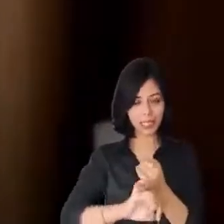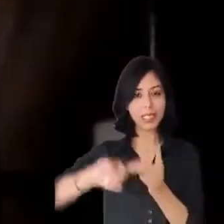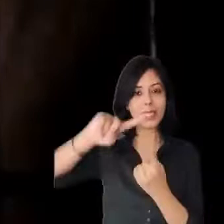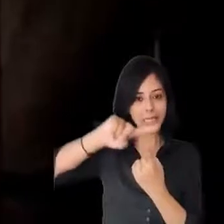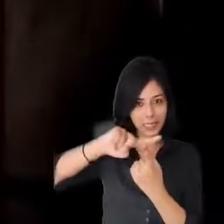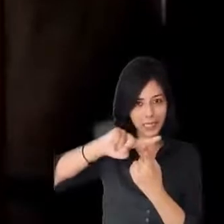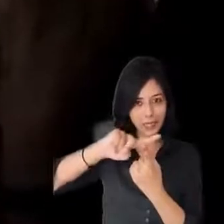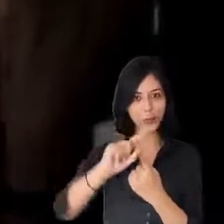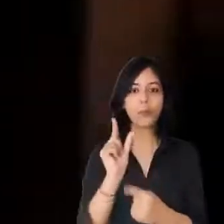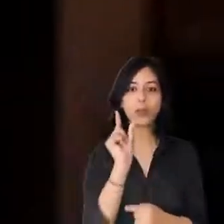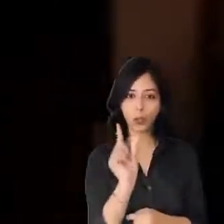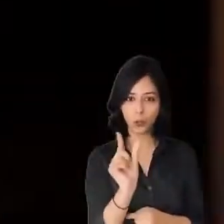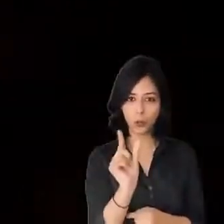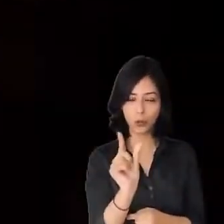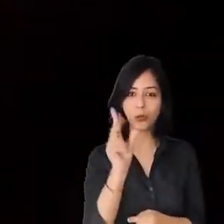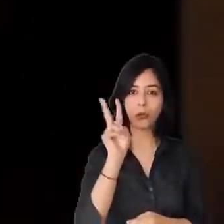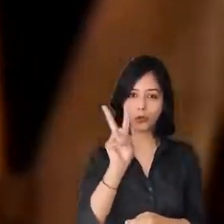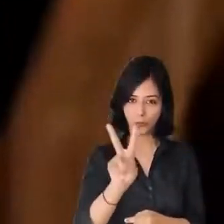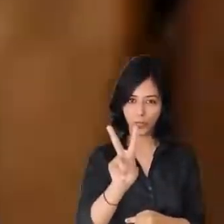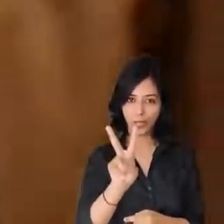Robin que iría a buscar a su hija.